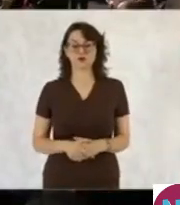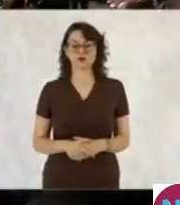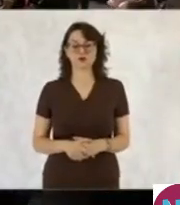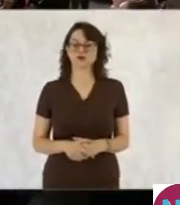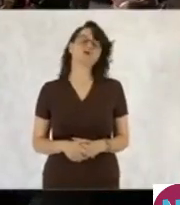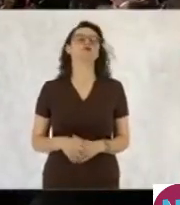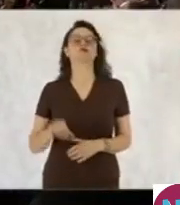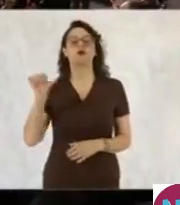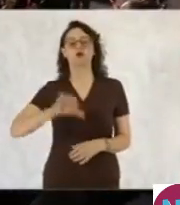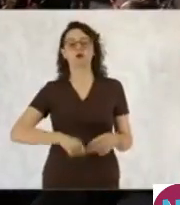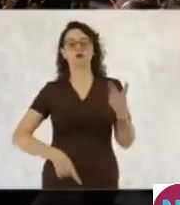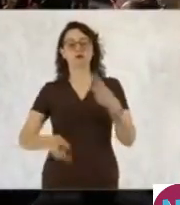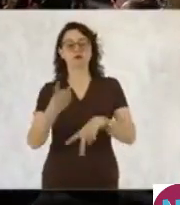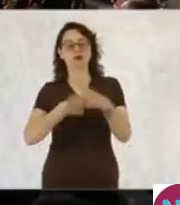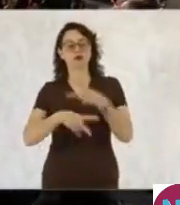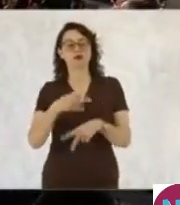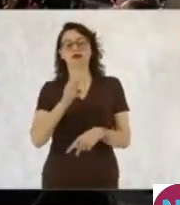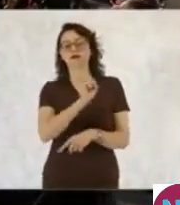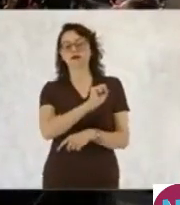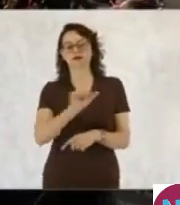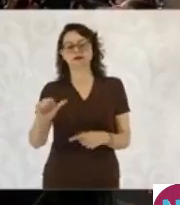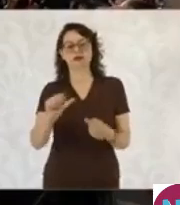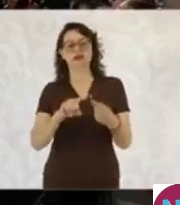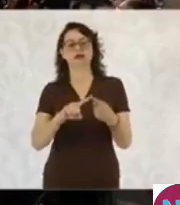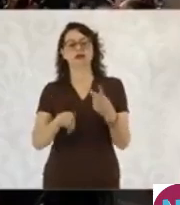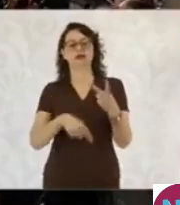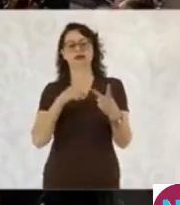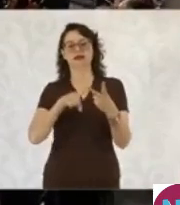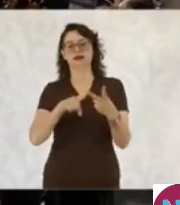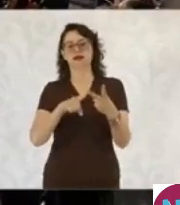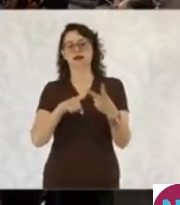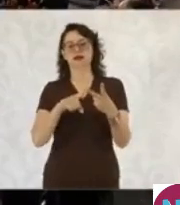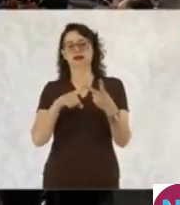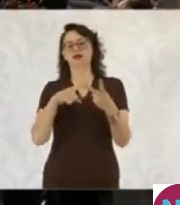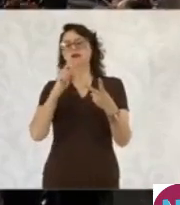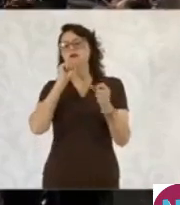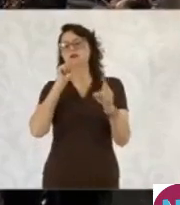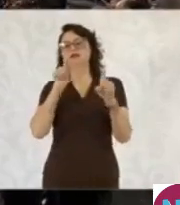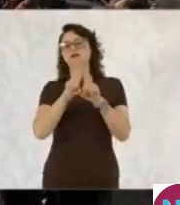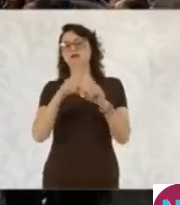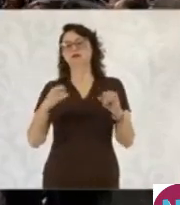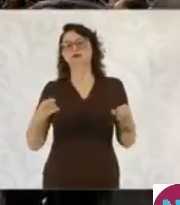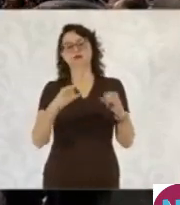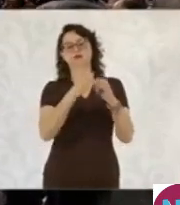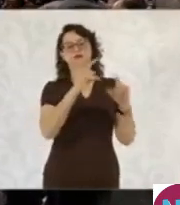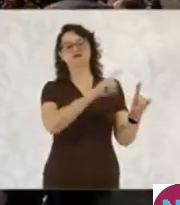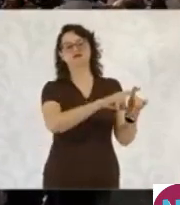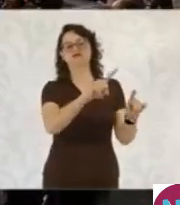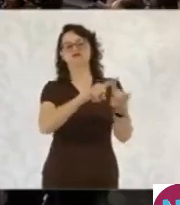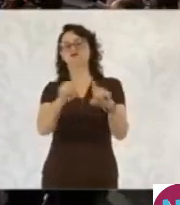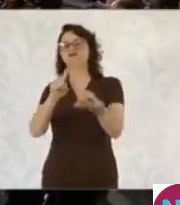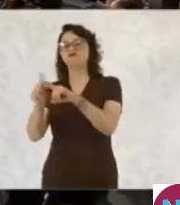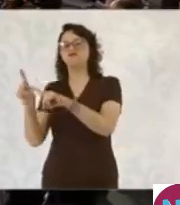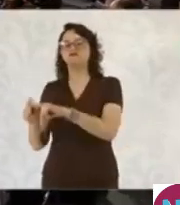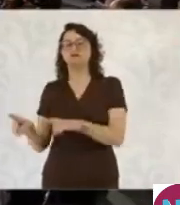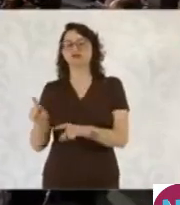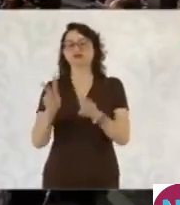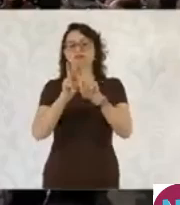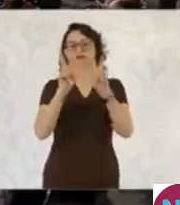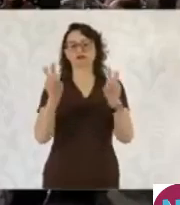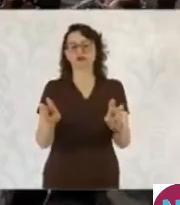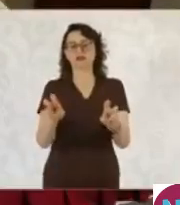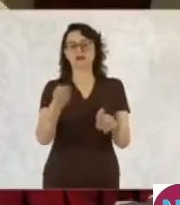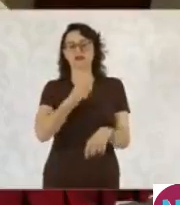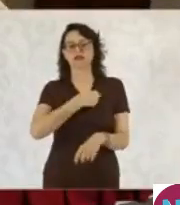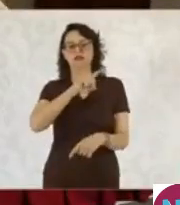las instituciones que componen el Sistema Nacional de Salud Pública. Está el